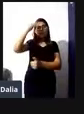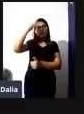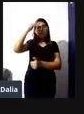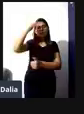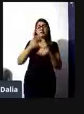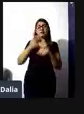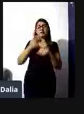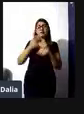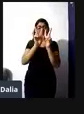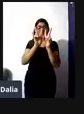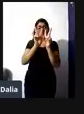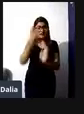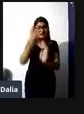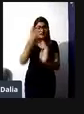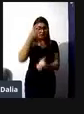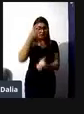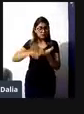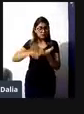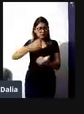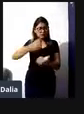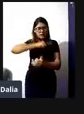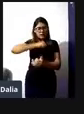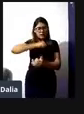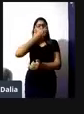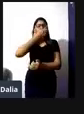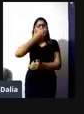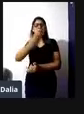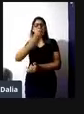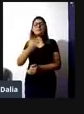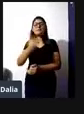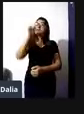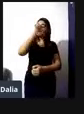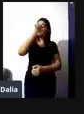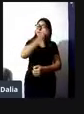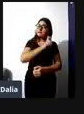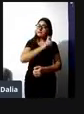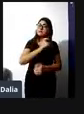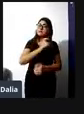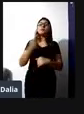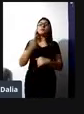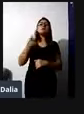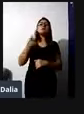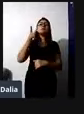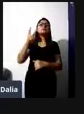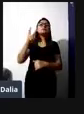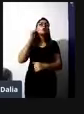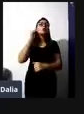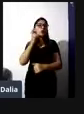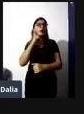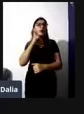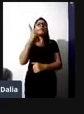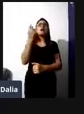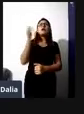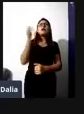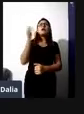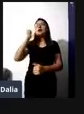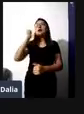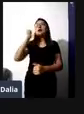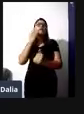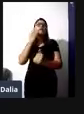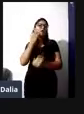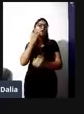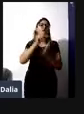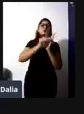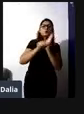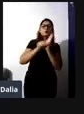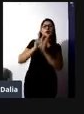bien importante. Yo sé que lo hemos escuchado en las noticias, en los comerciales, en las redes sociales, pero nadie se